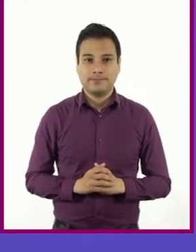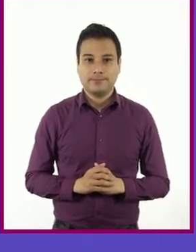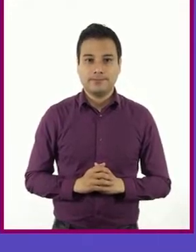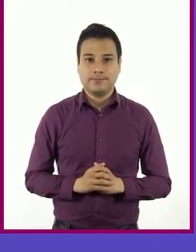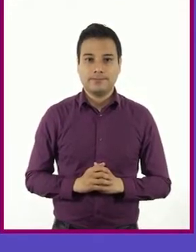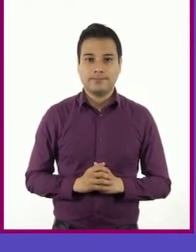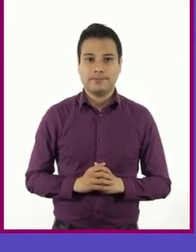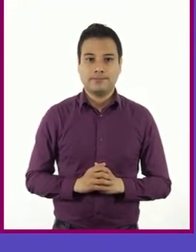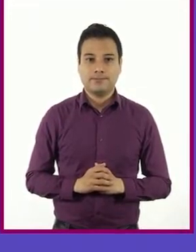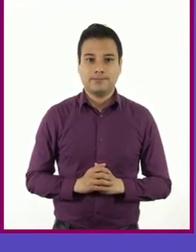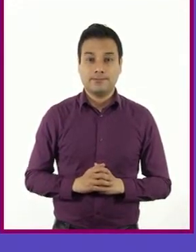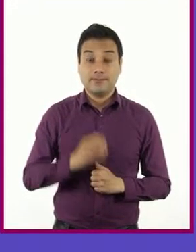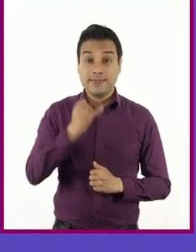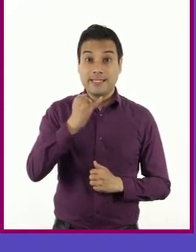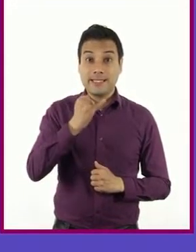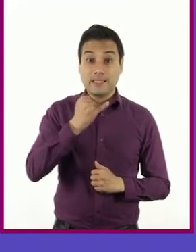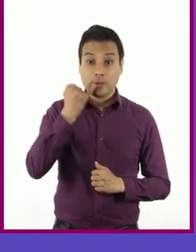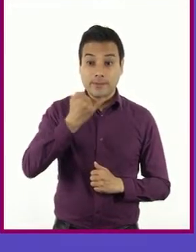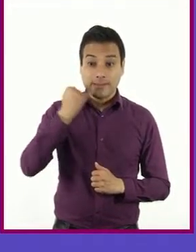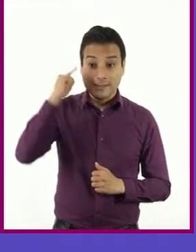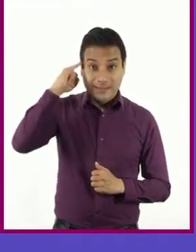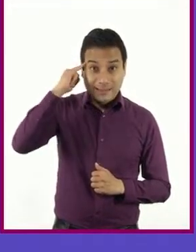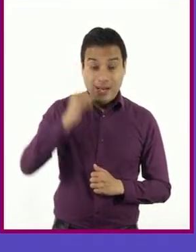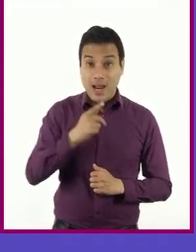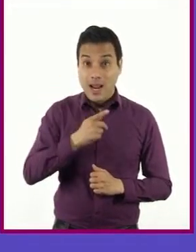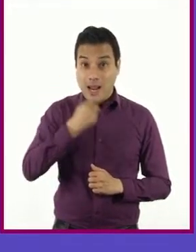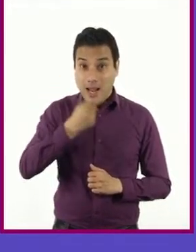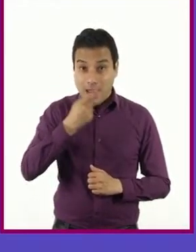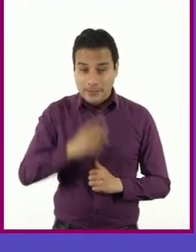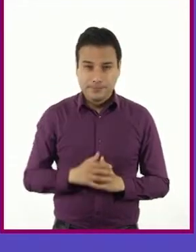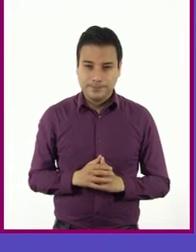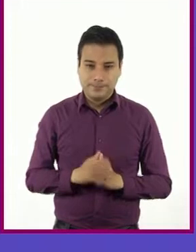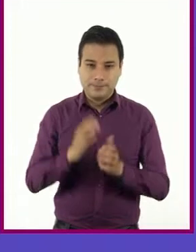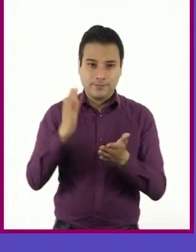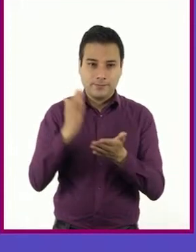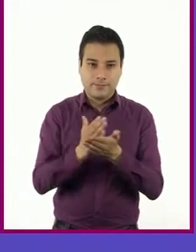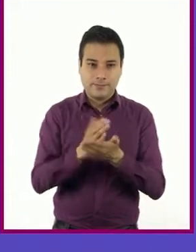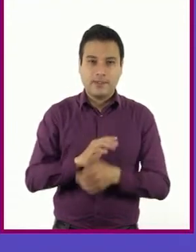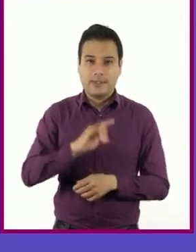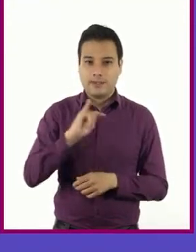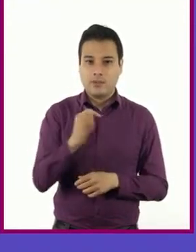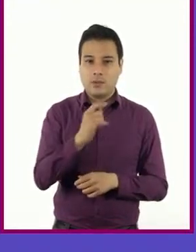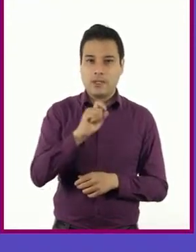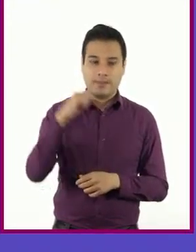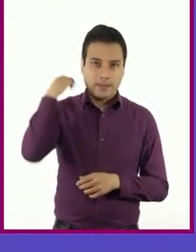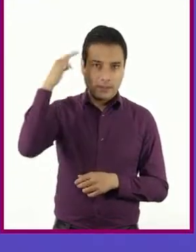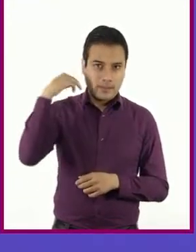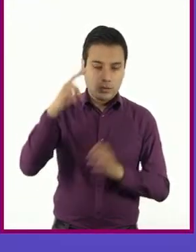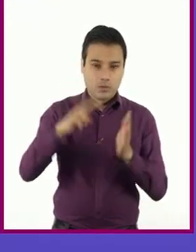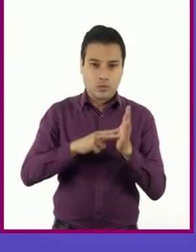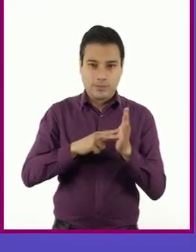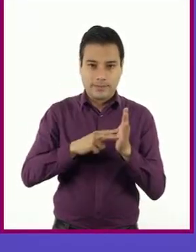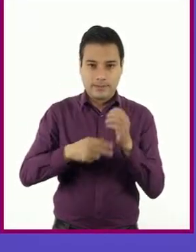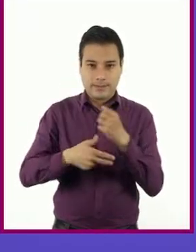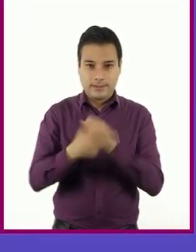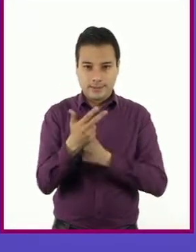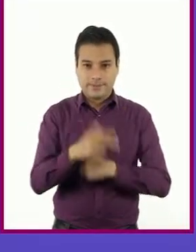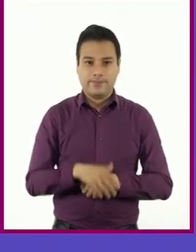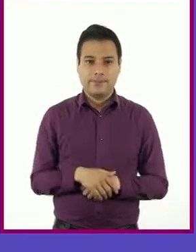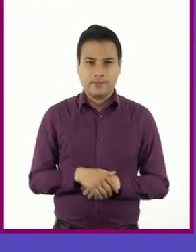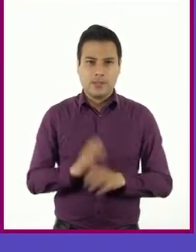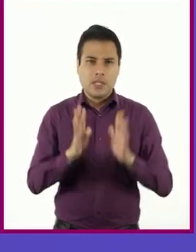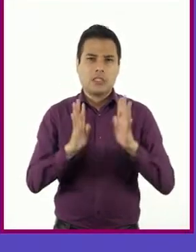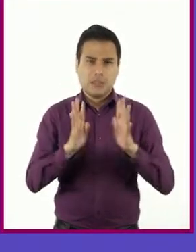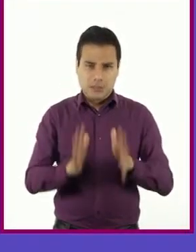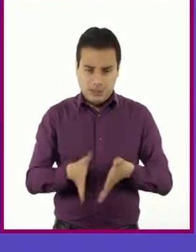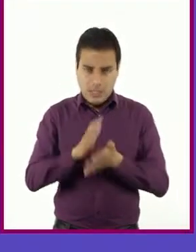Dejan de hablar lengua indígena por discriminación, Tijuana, 20 de marzo 2013. Aunque hay avances para evitar la